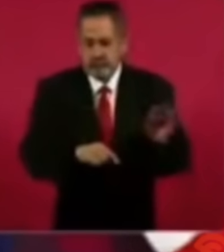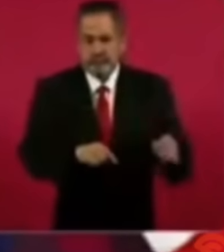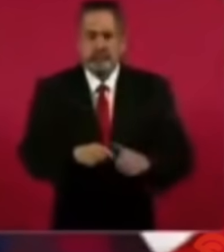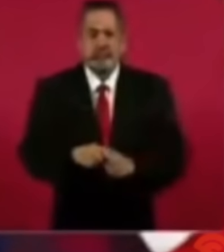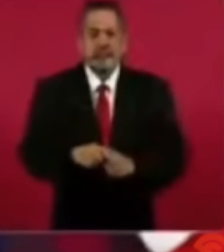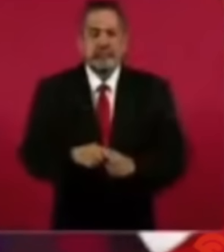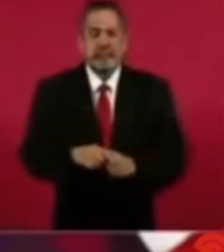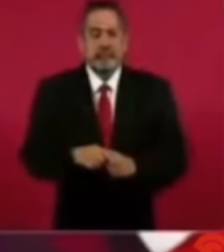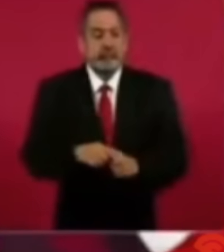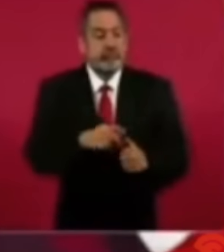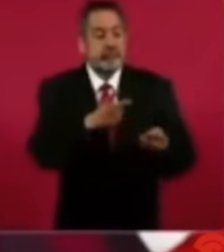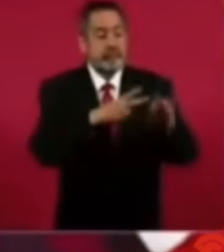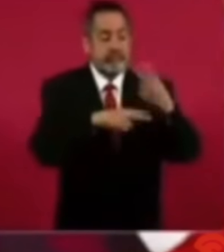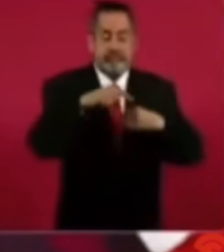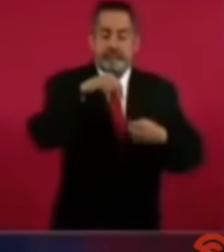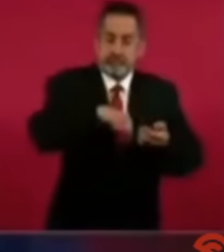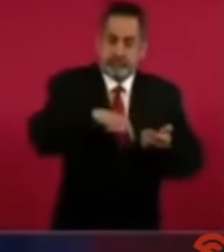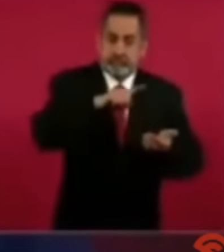y vino a la UNAM.